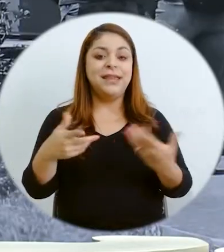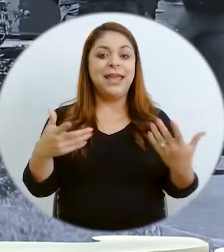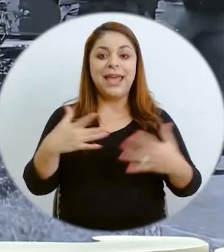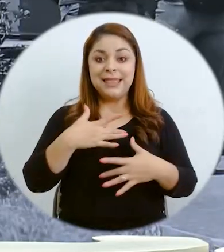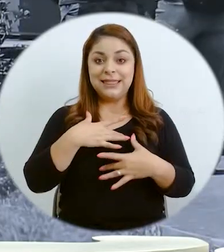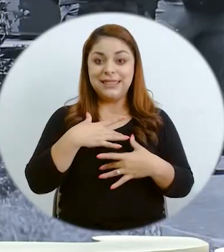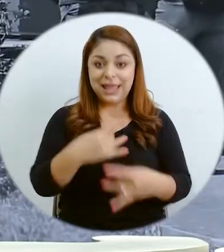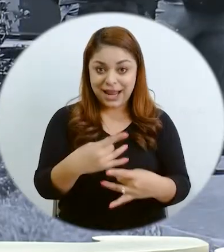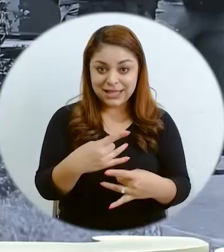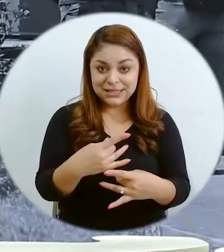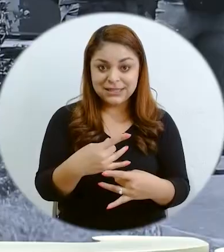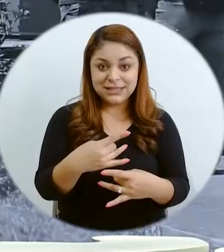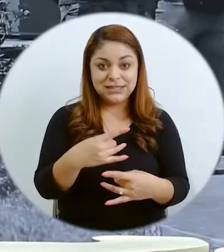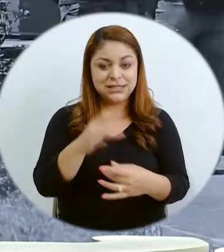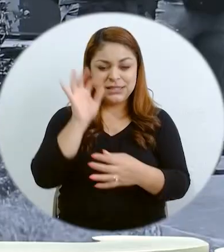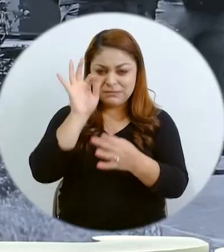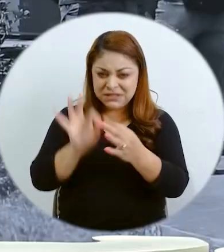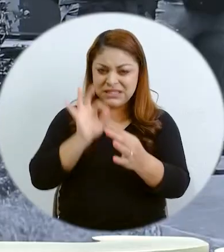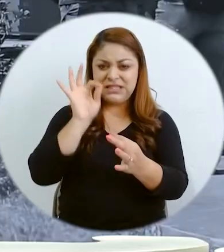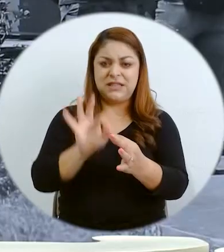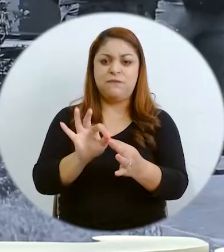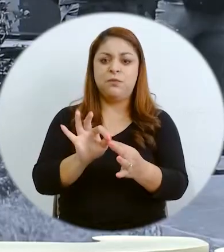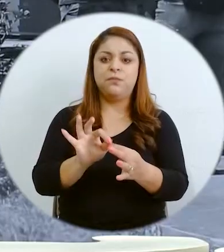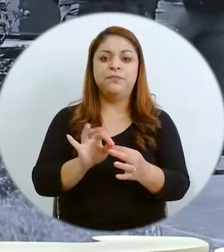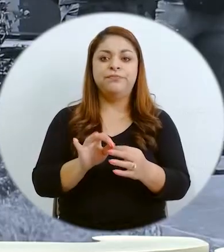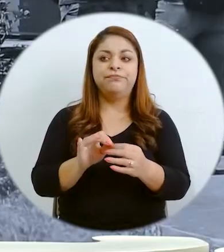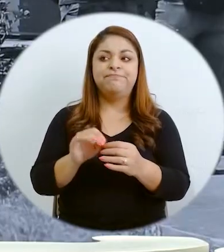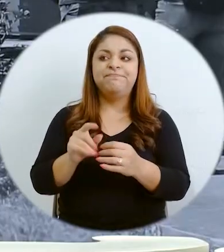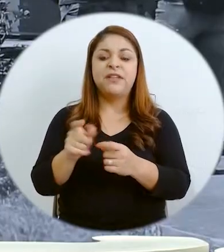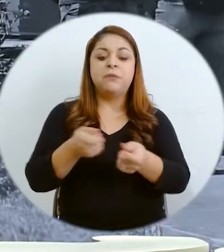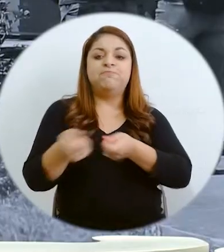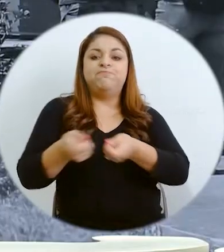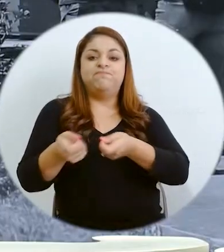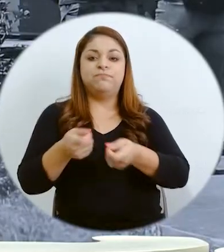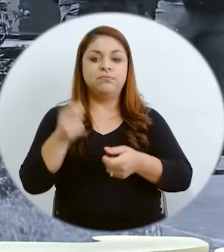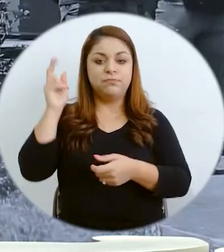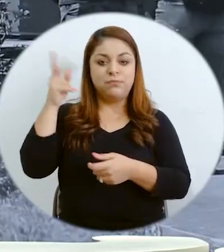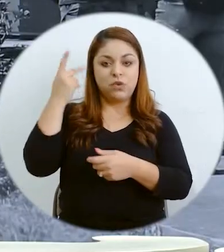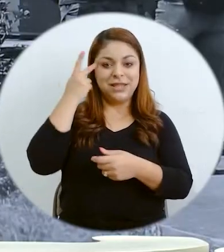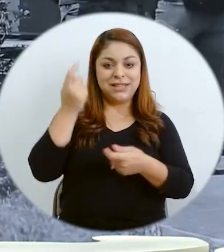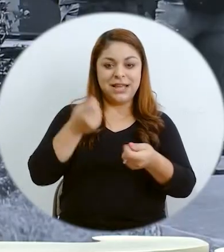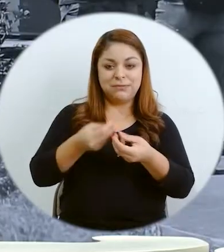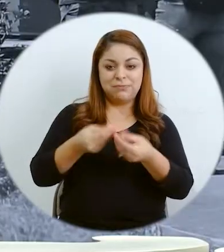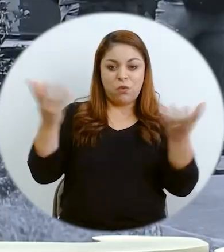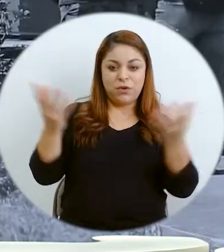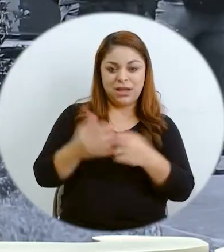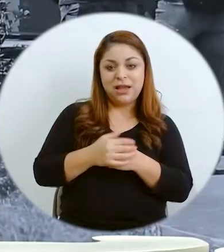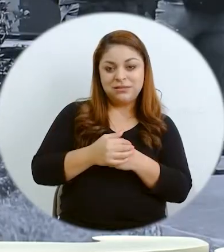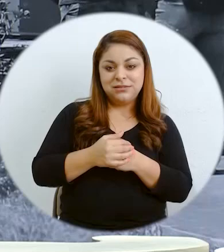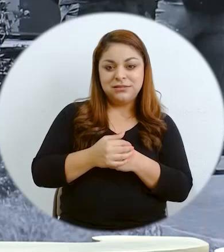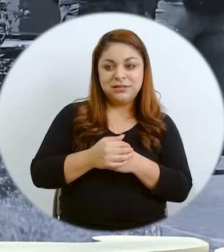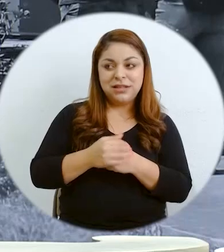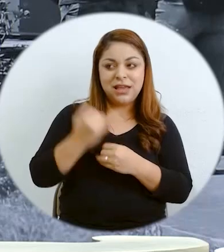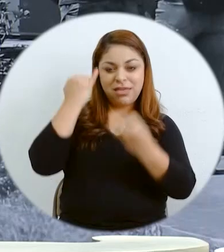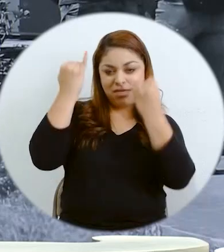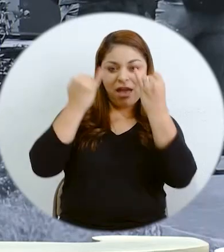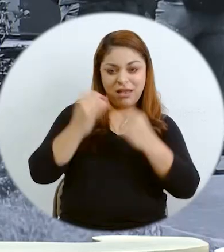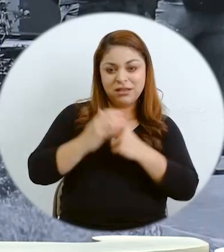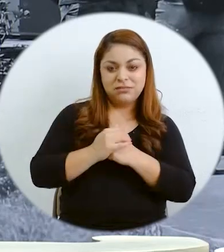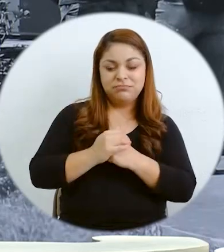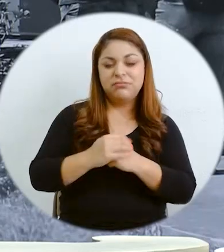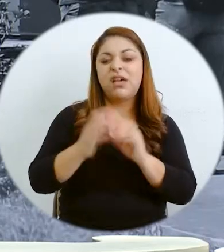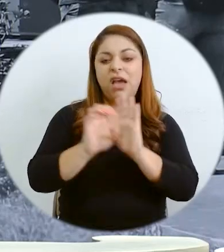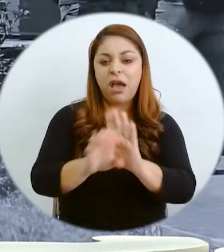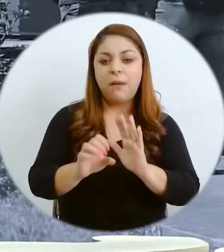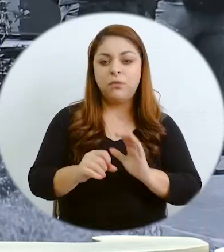determinado, Claro. que por interés particular mueve las políticas públicas o mueve